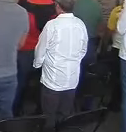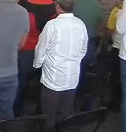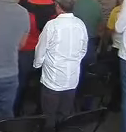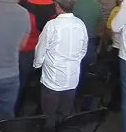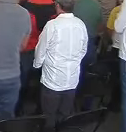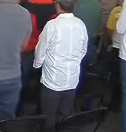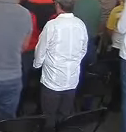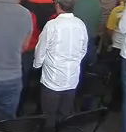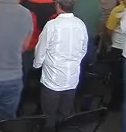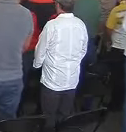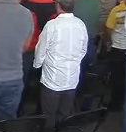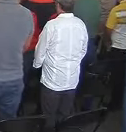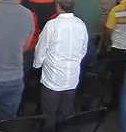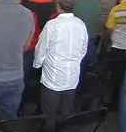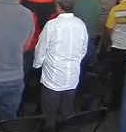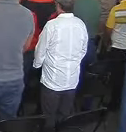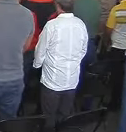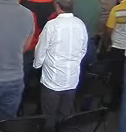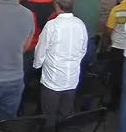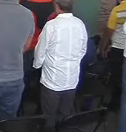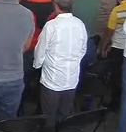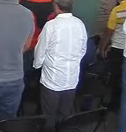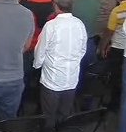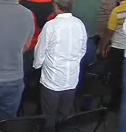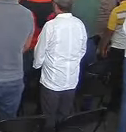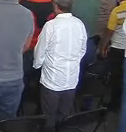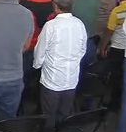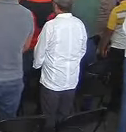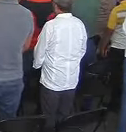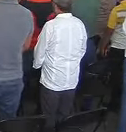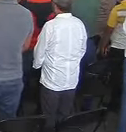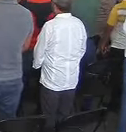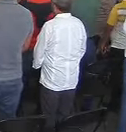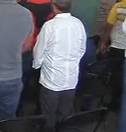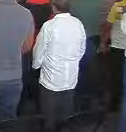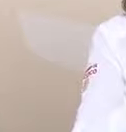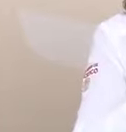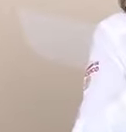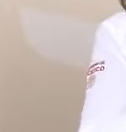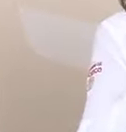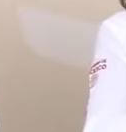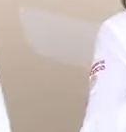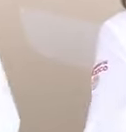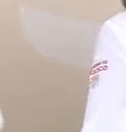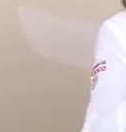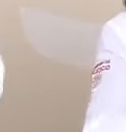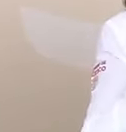El director general del Corredor Interoceánico del Istmo de Tehuantepec, Rafael Marín Mollinedo.